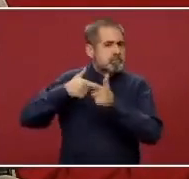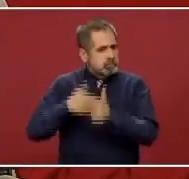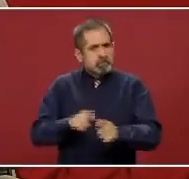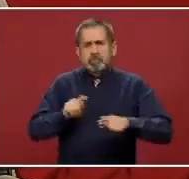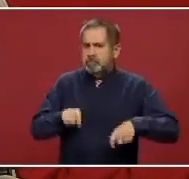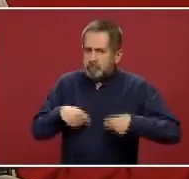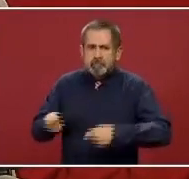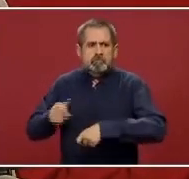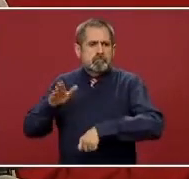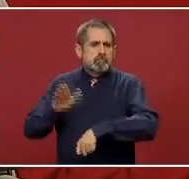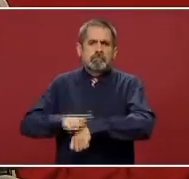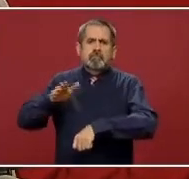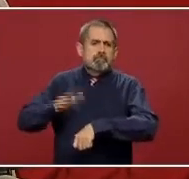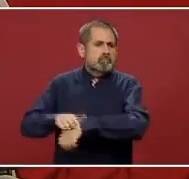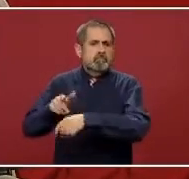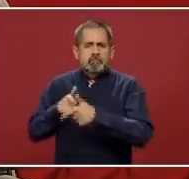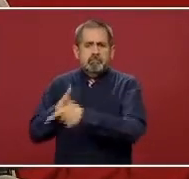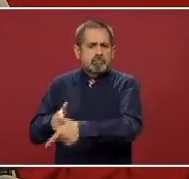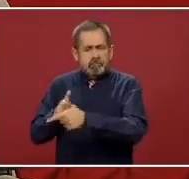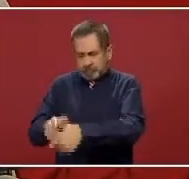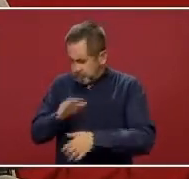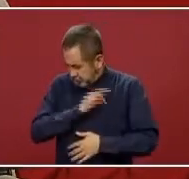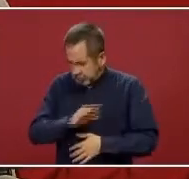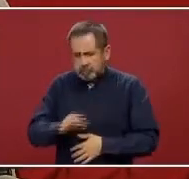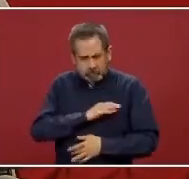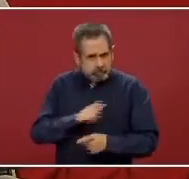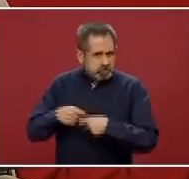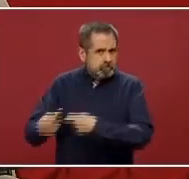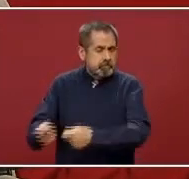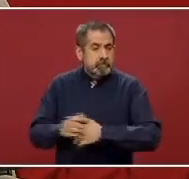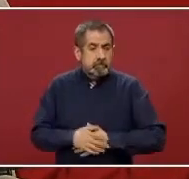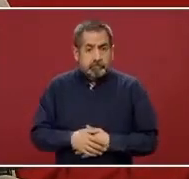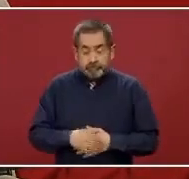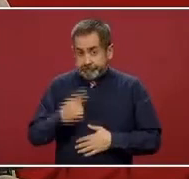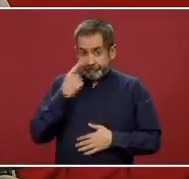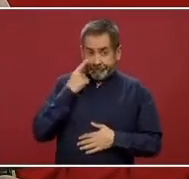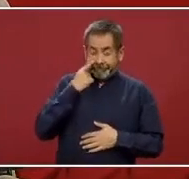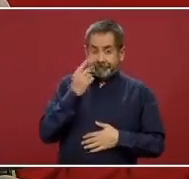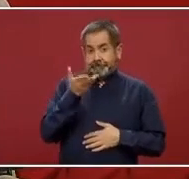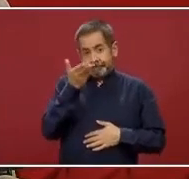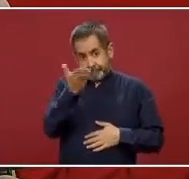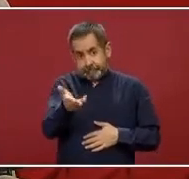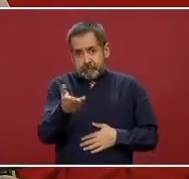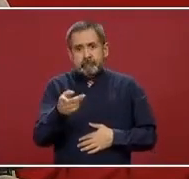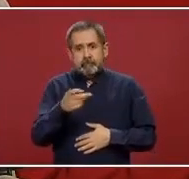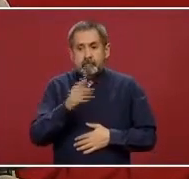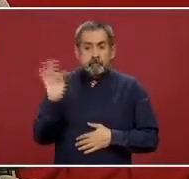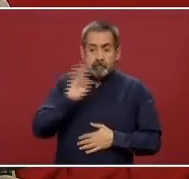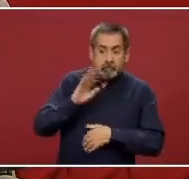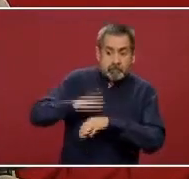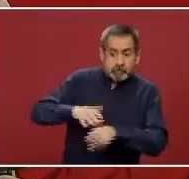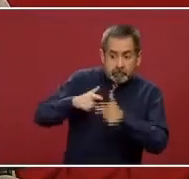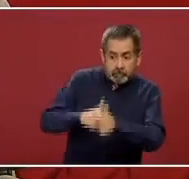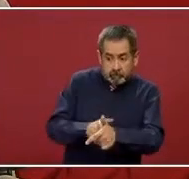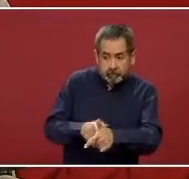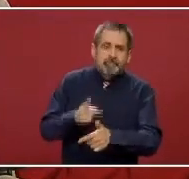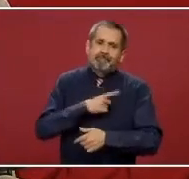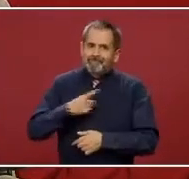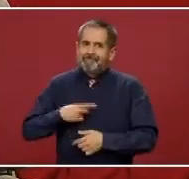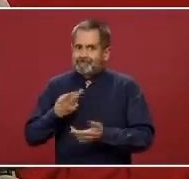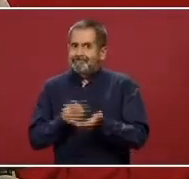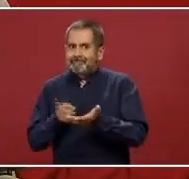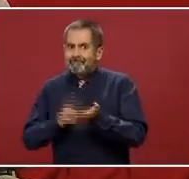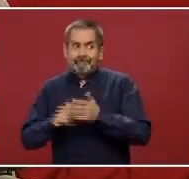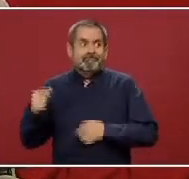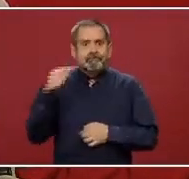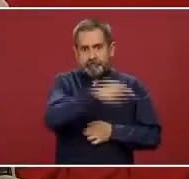existe algún síntoma de emergencia, ¿verdad? Aquí sí les pedimos que acudan a su clínica. Si tiene más